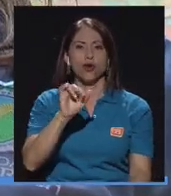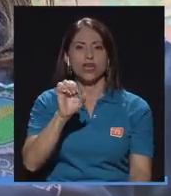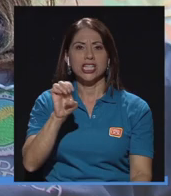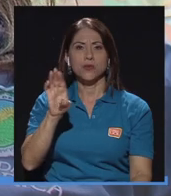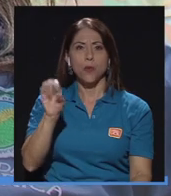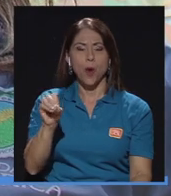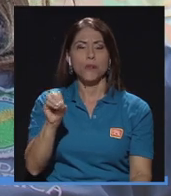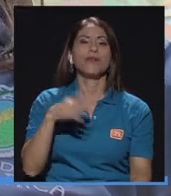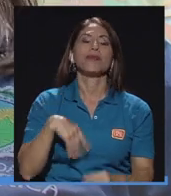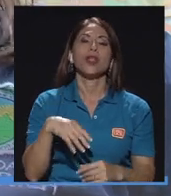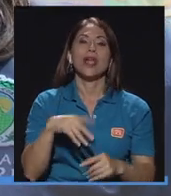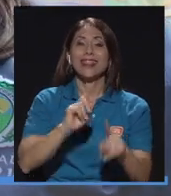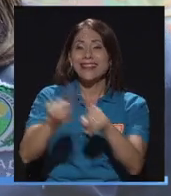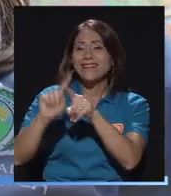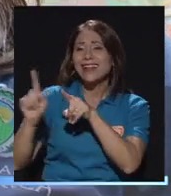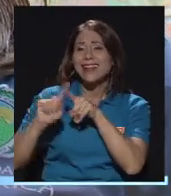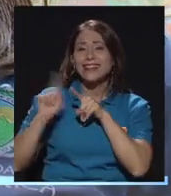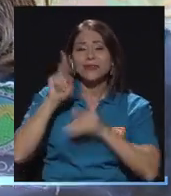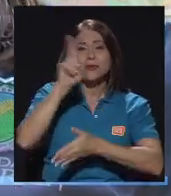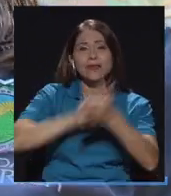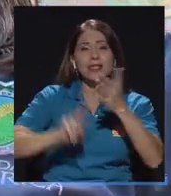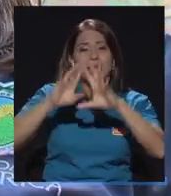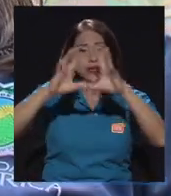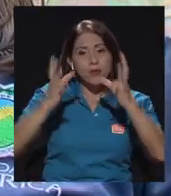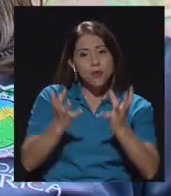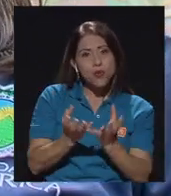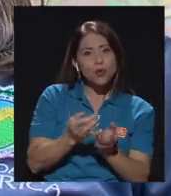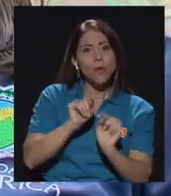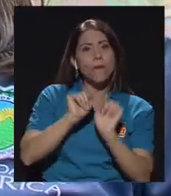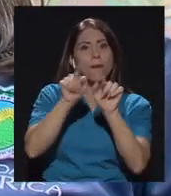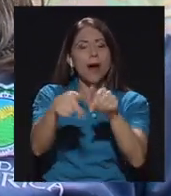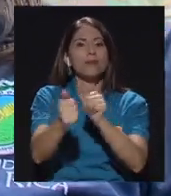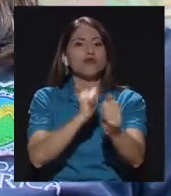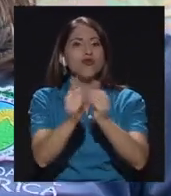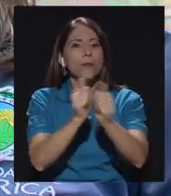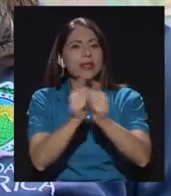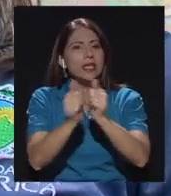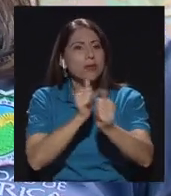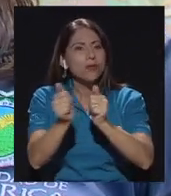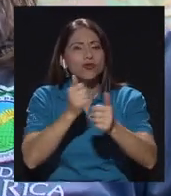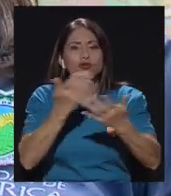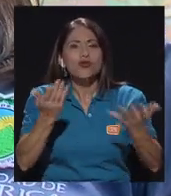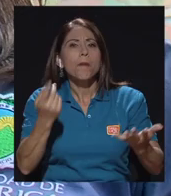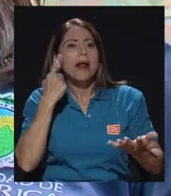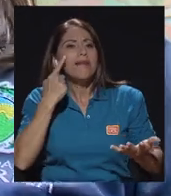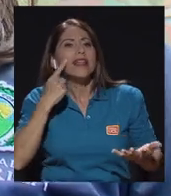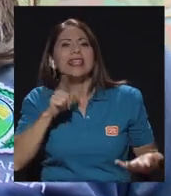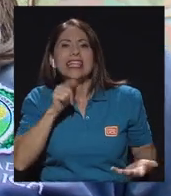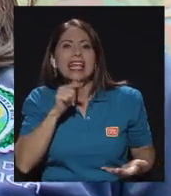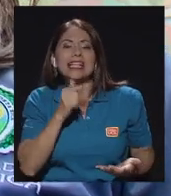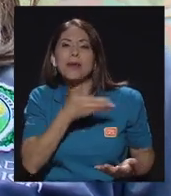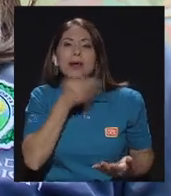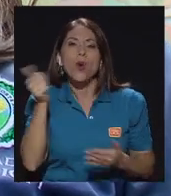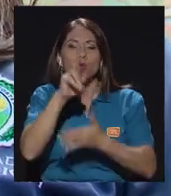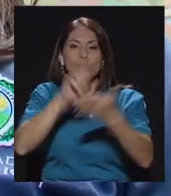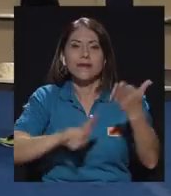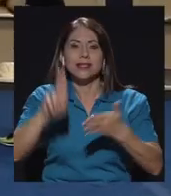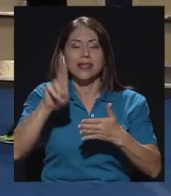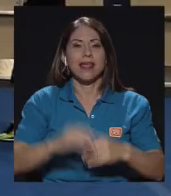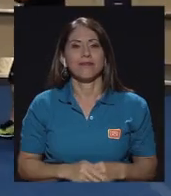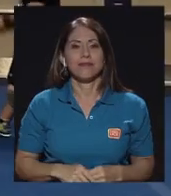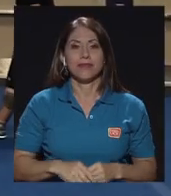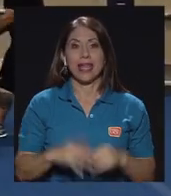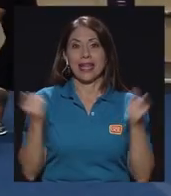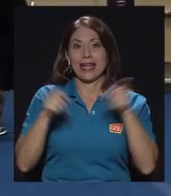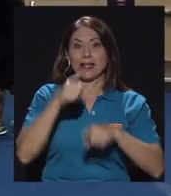Las universidades de todas partes del mundo vamos y competimos todos para ver quién es la mejor universidad. En